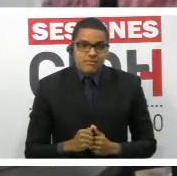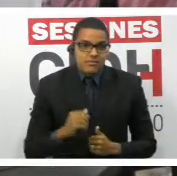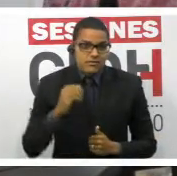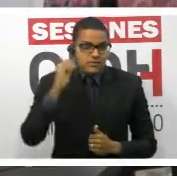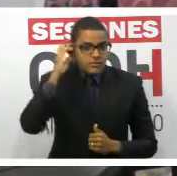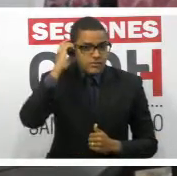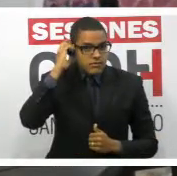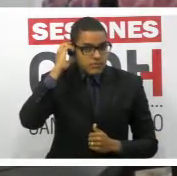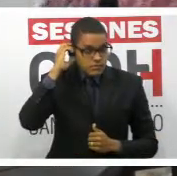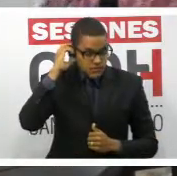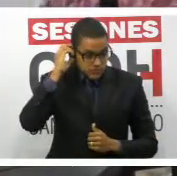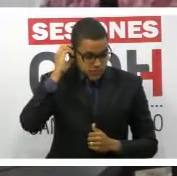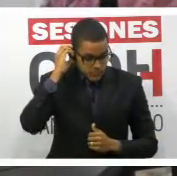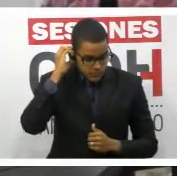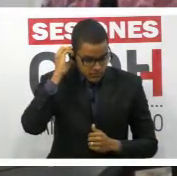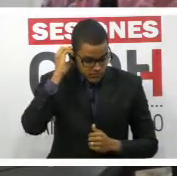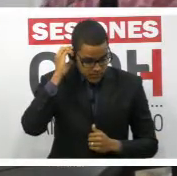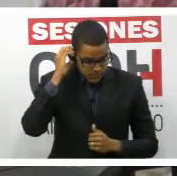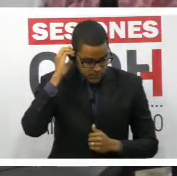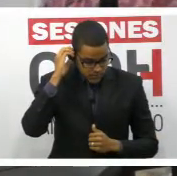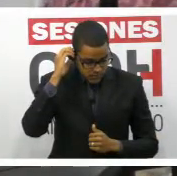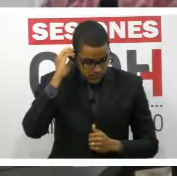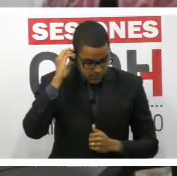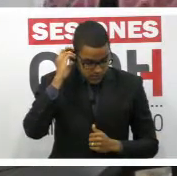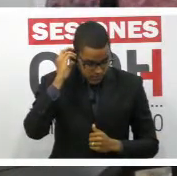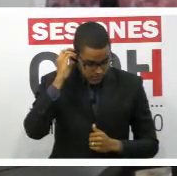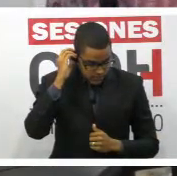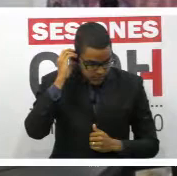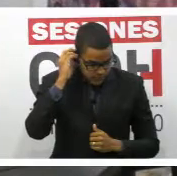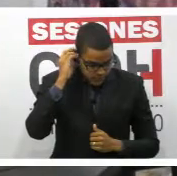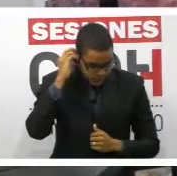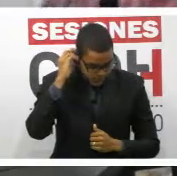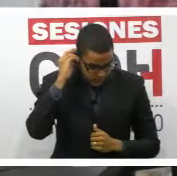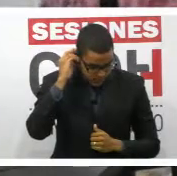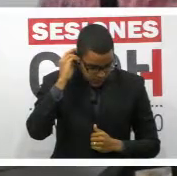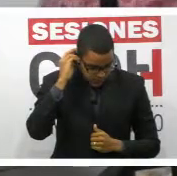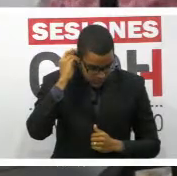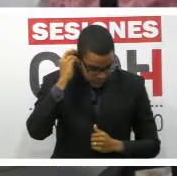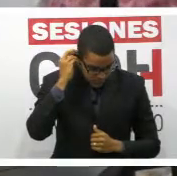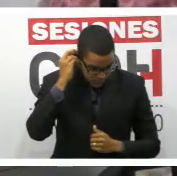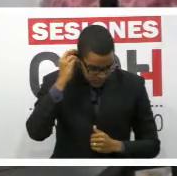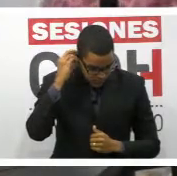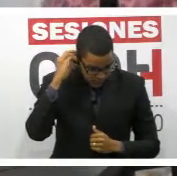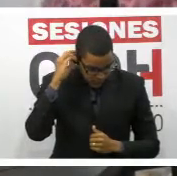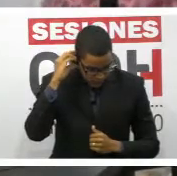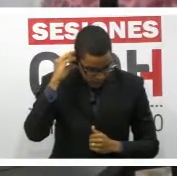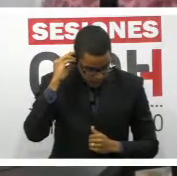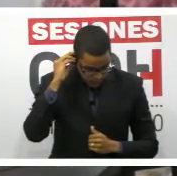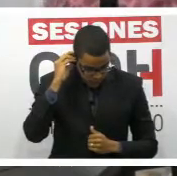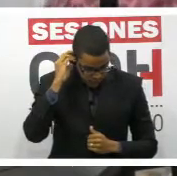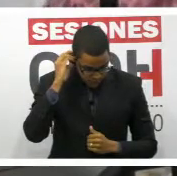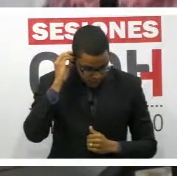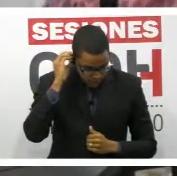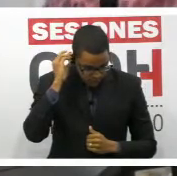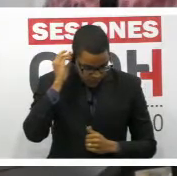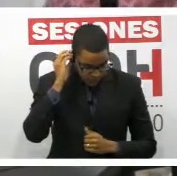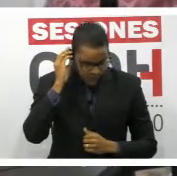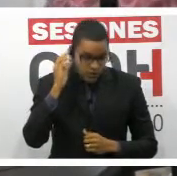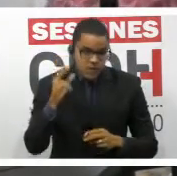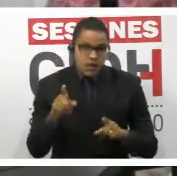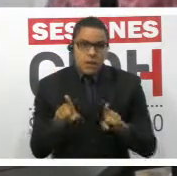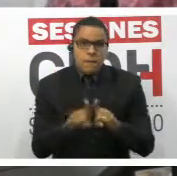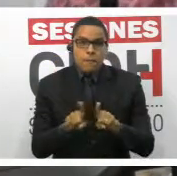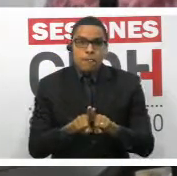también intentamos acceso a la justicia y tenemos casos recientes de compañeras que